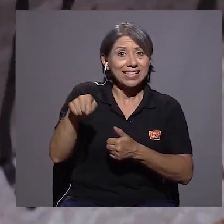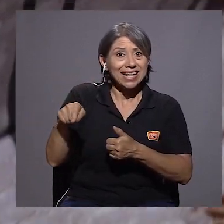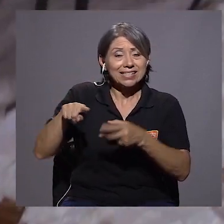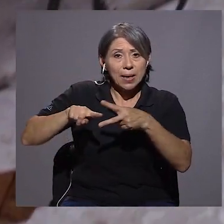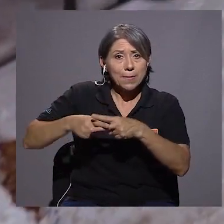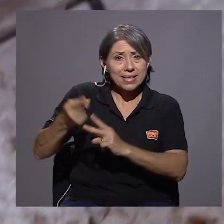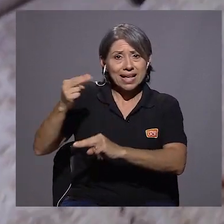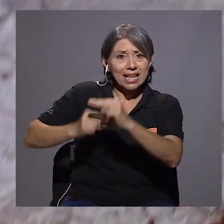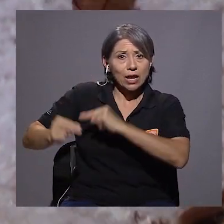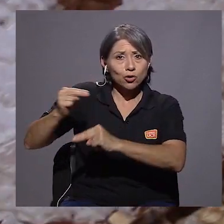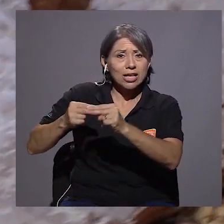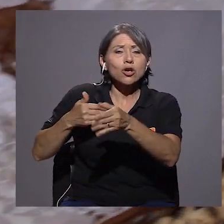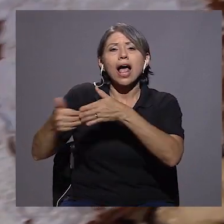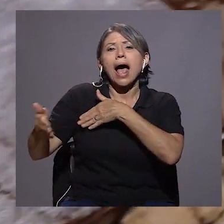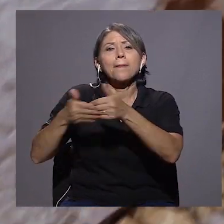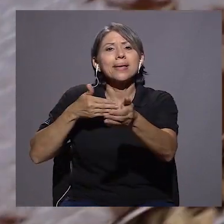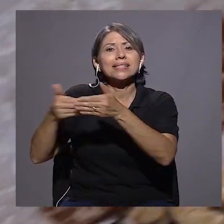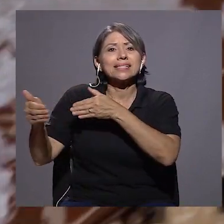entran en